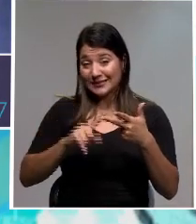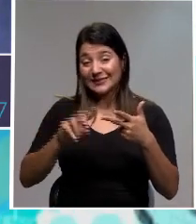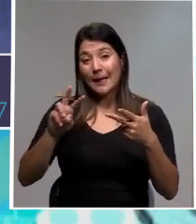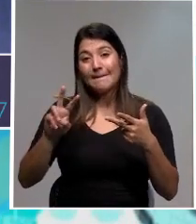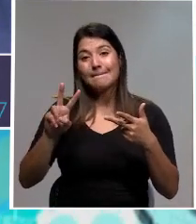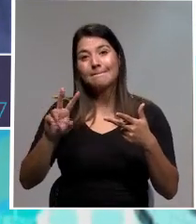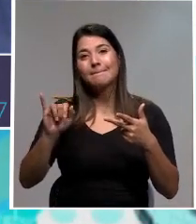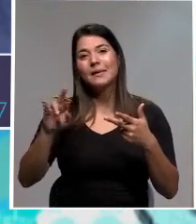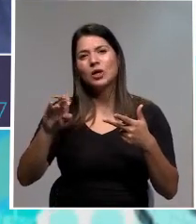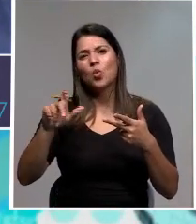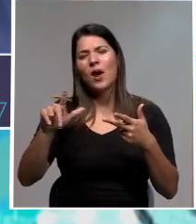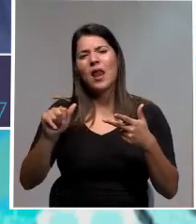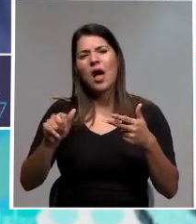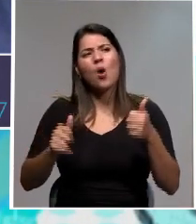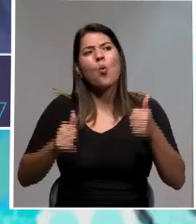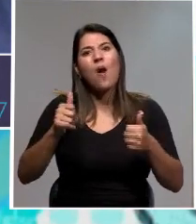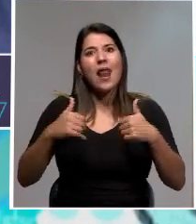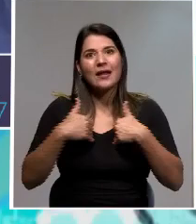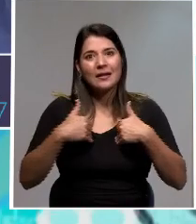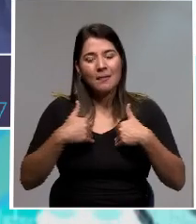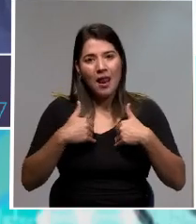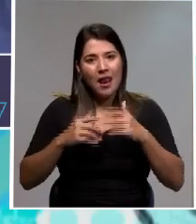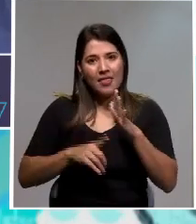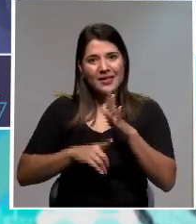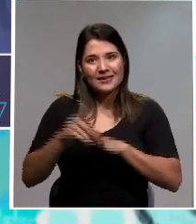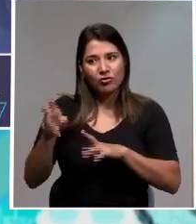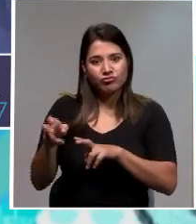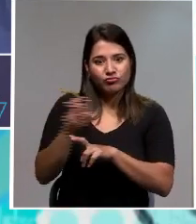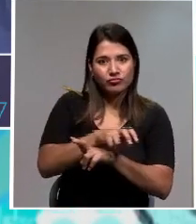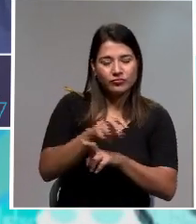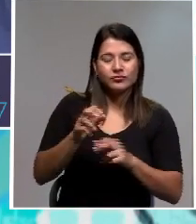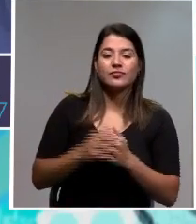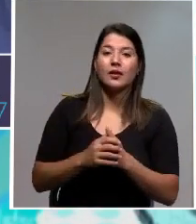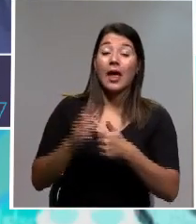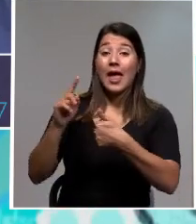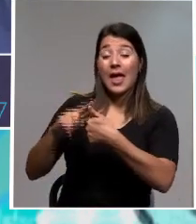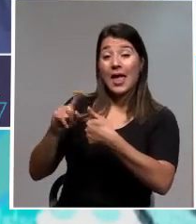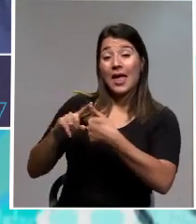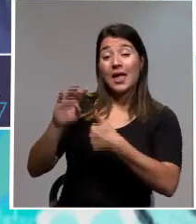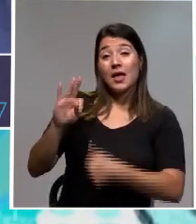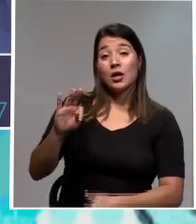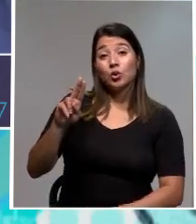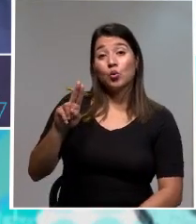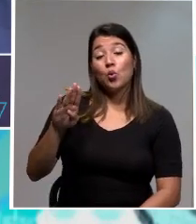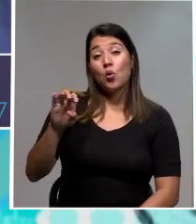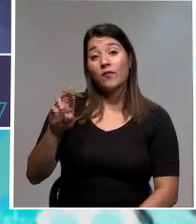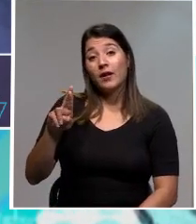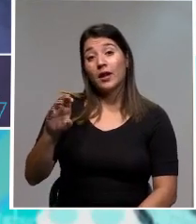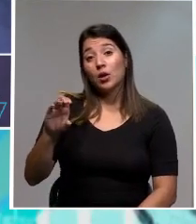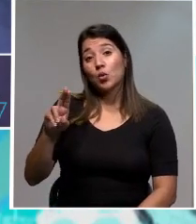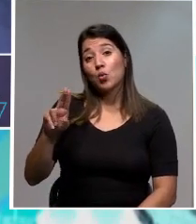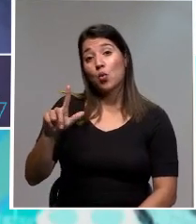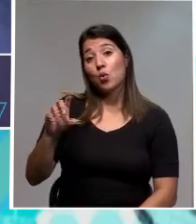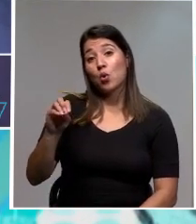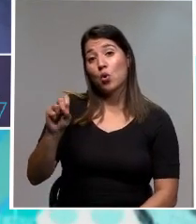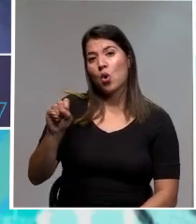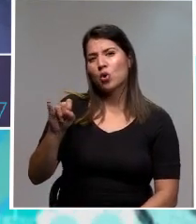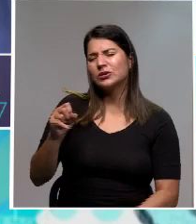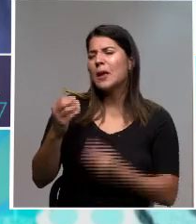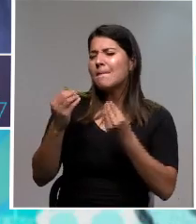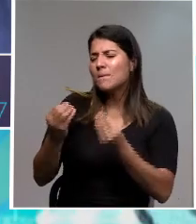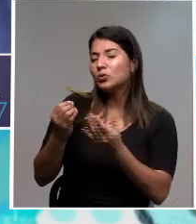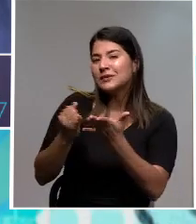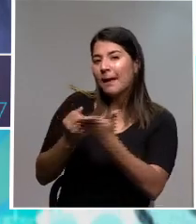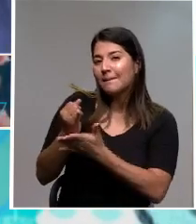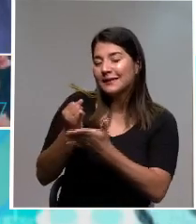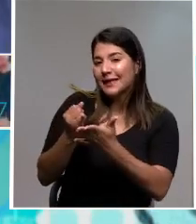caso de la tuberculosis, que diversos estudios estiman que es posiblemente uno de